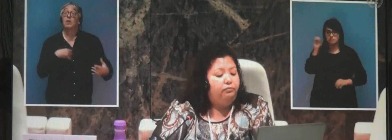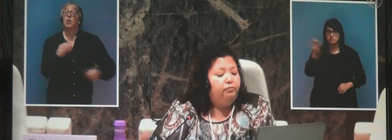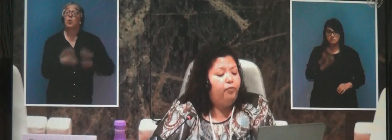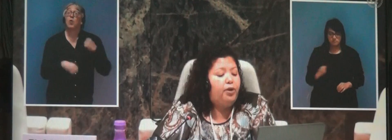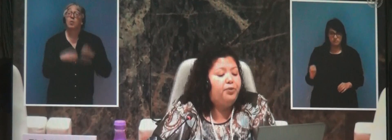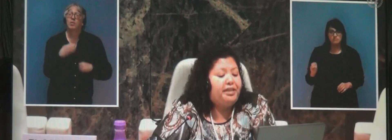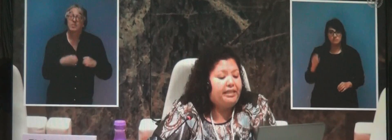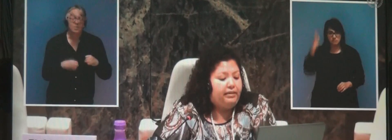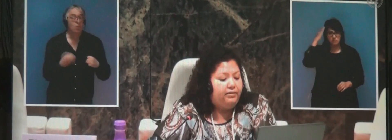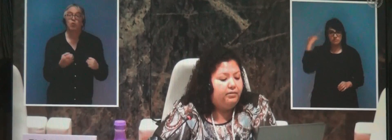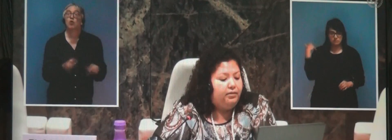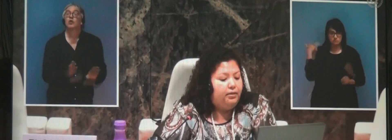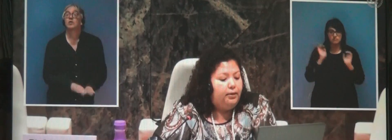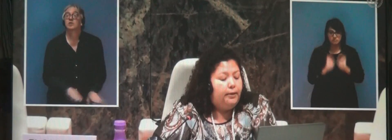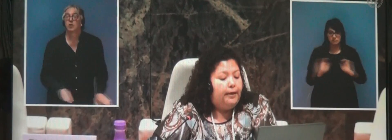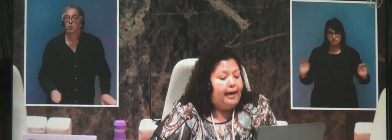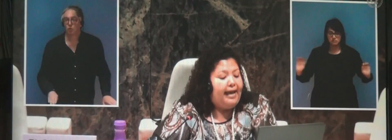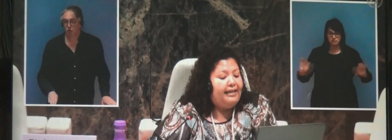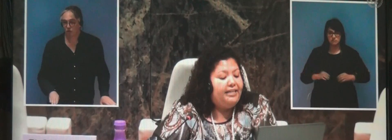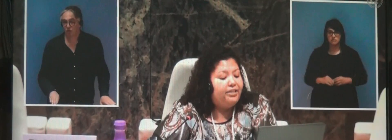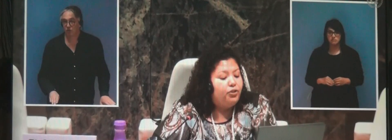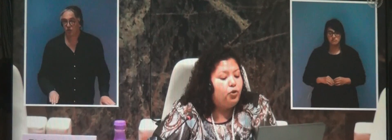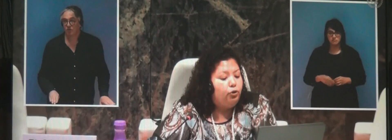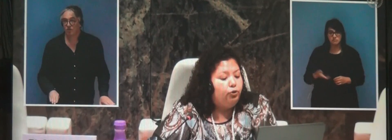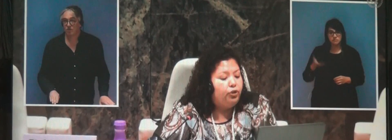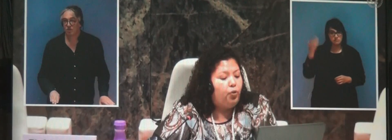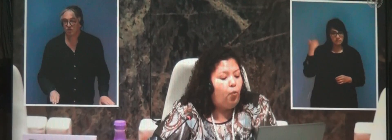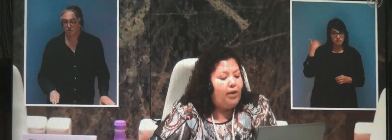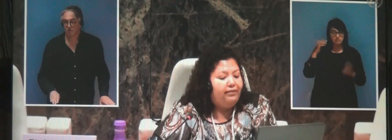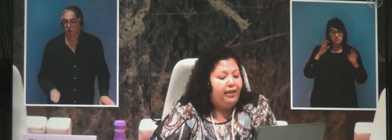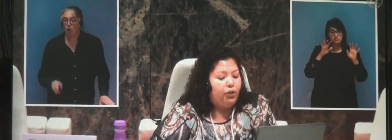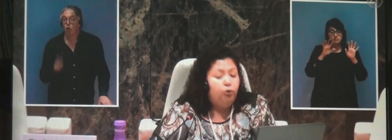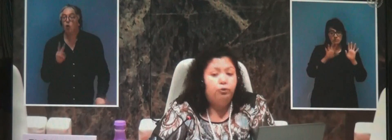24.07% fueron niñas. El